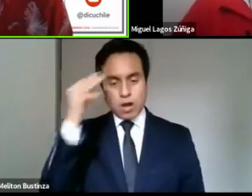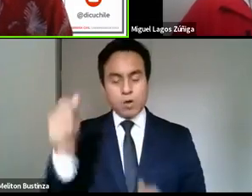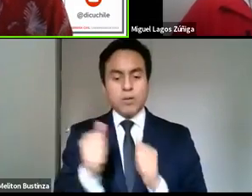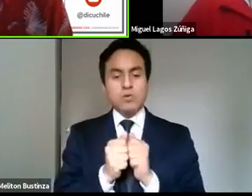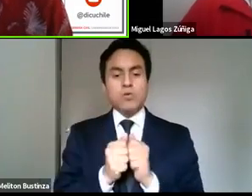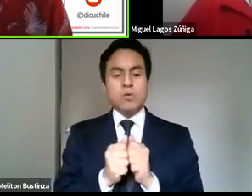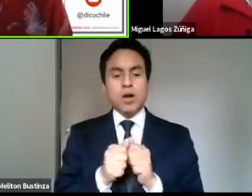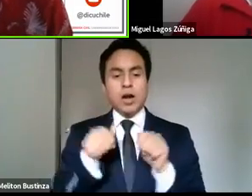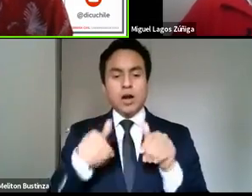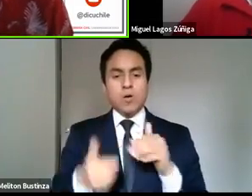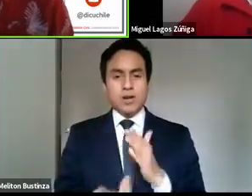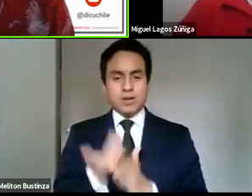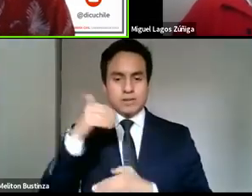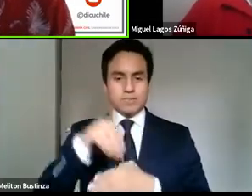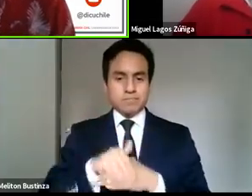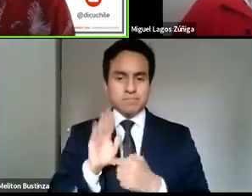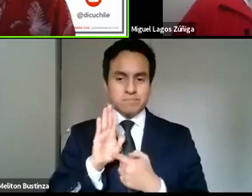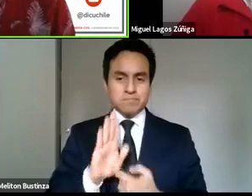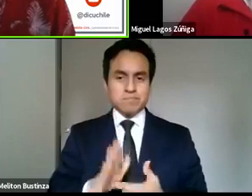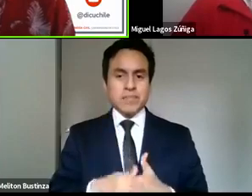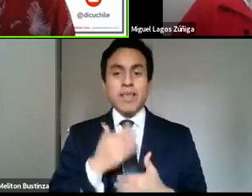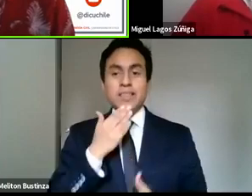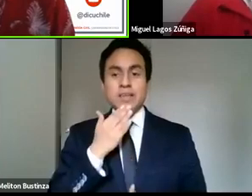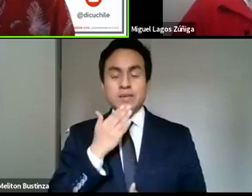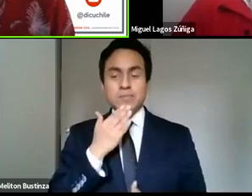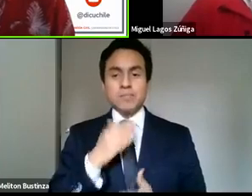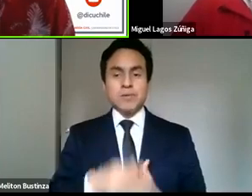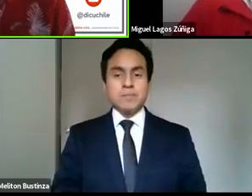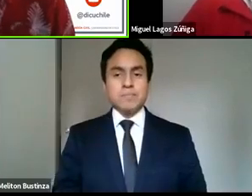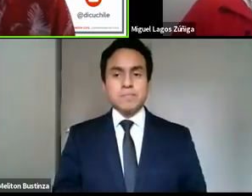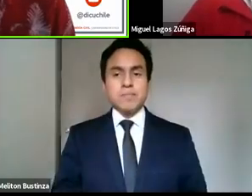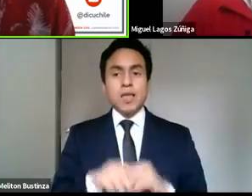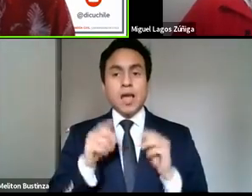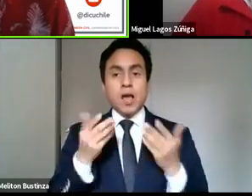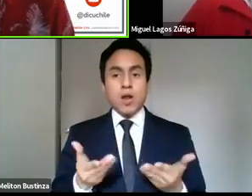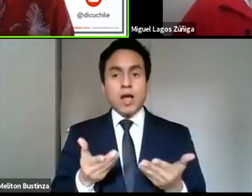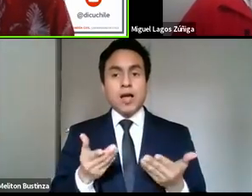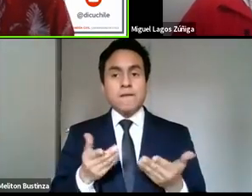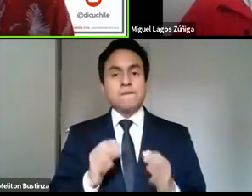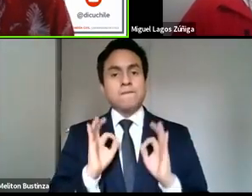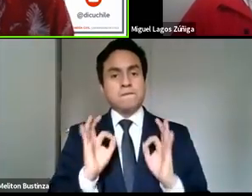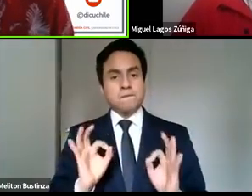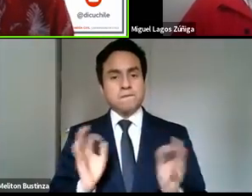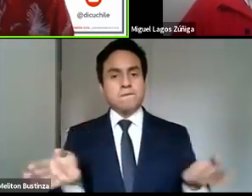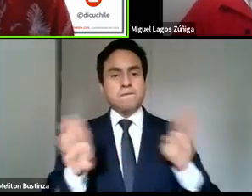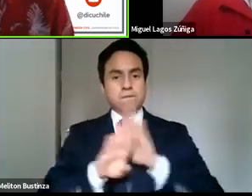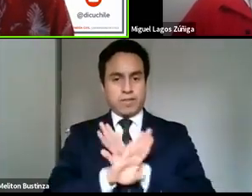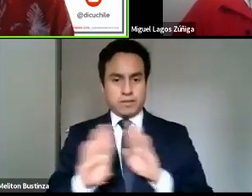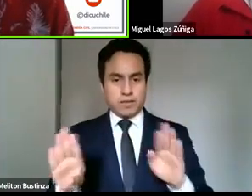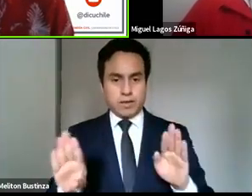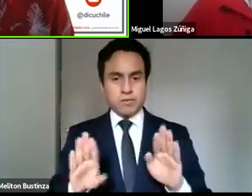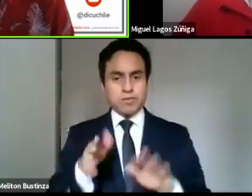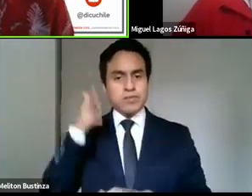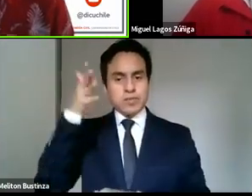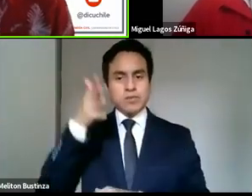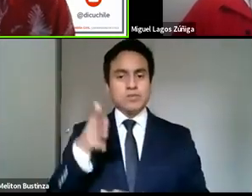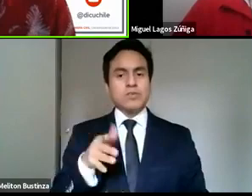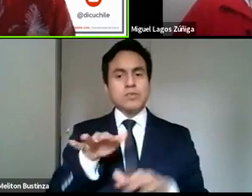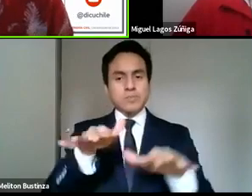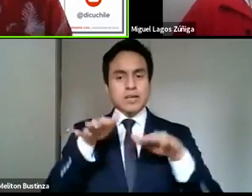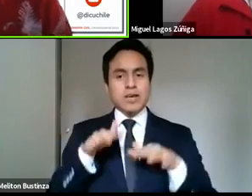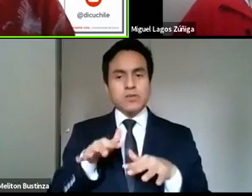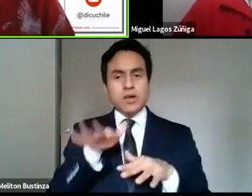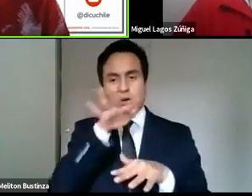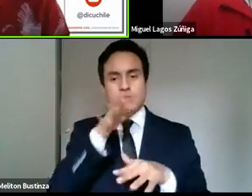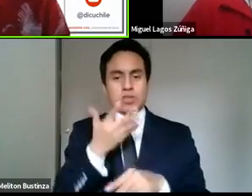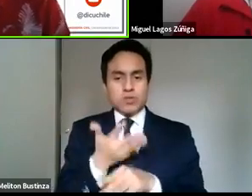en la jornada de hoy. Y bueno, con esto damos por finalizado el ciclo de seminarios en recursos